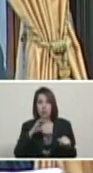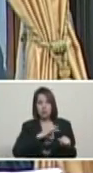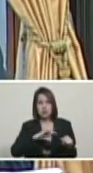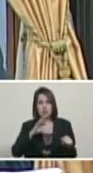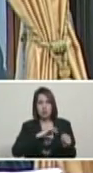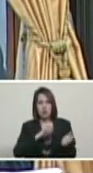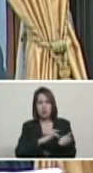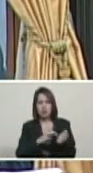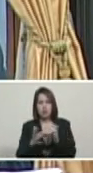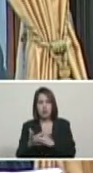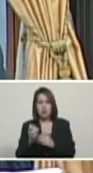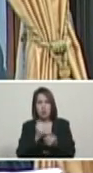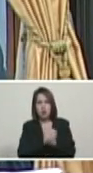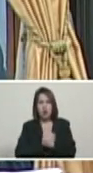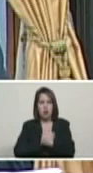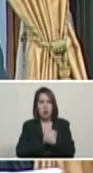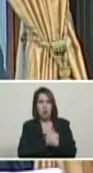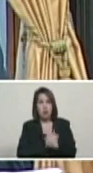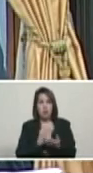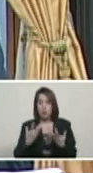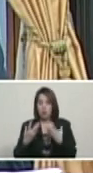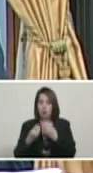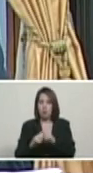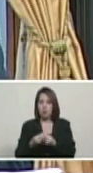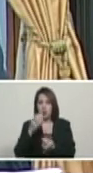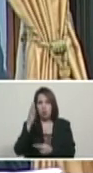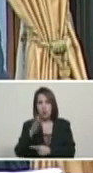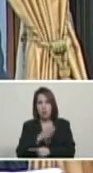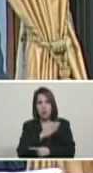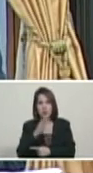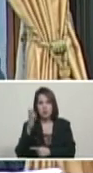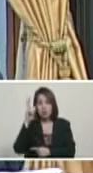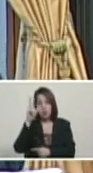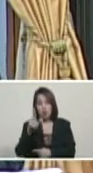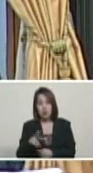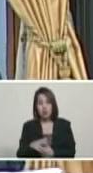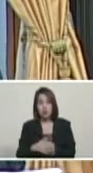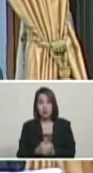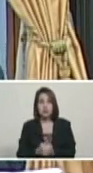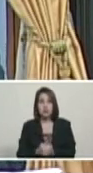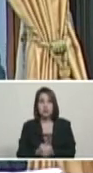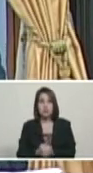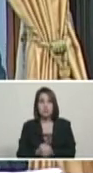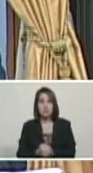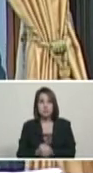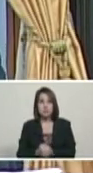ama, nos acompaña y nos bendice todos los días.